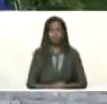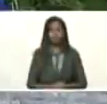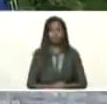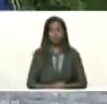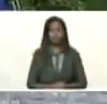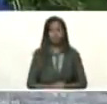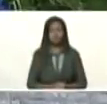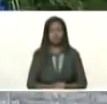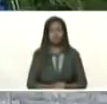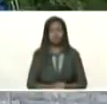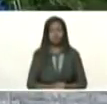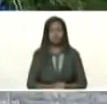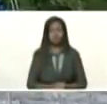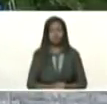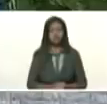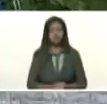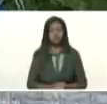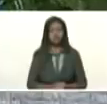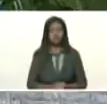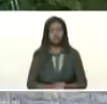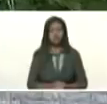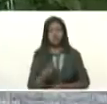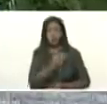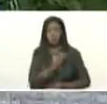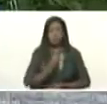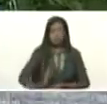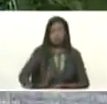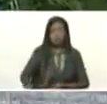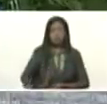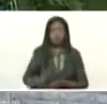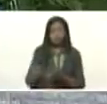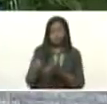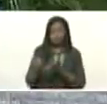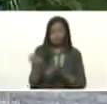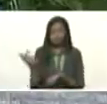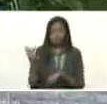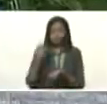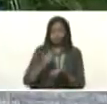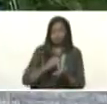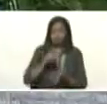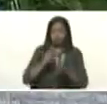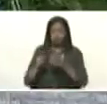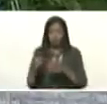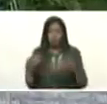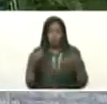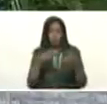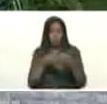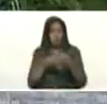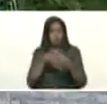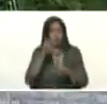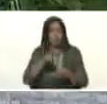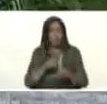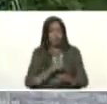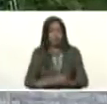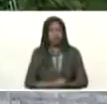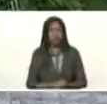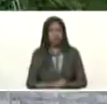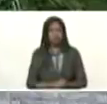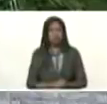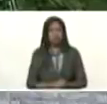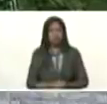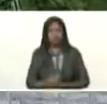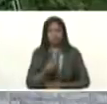de los presidentes que se prestaron a una reunión